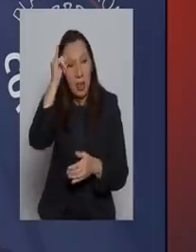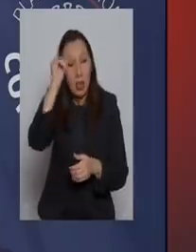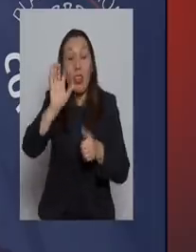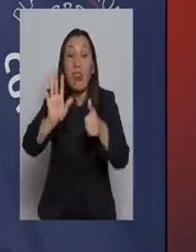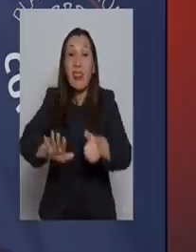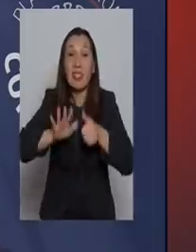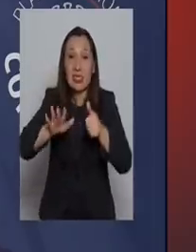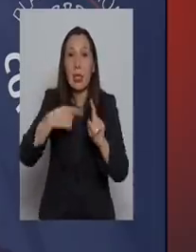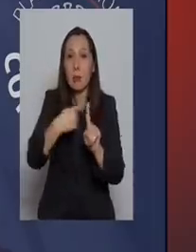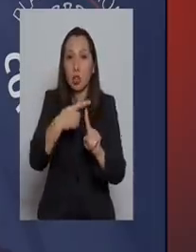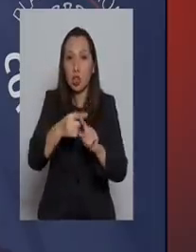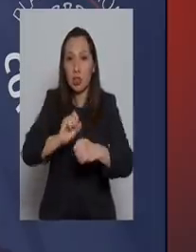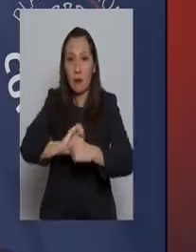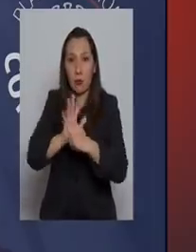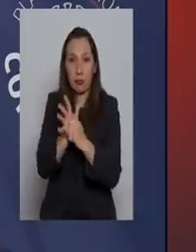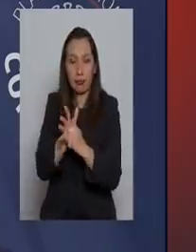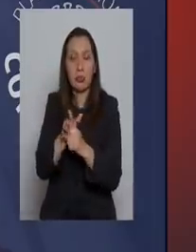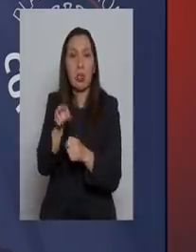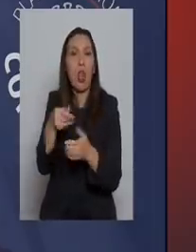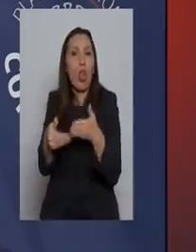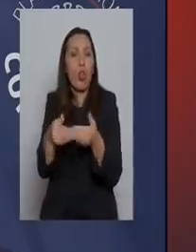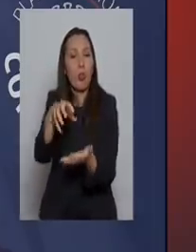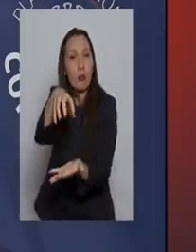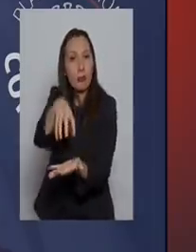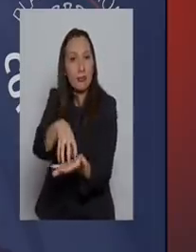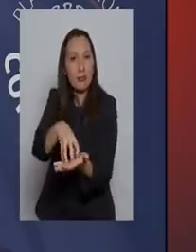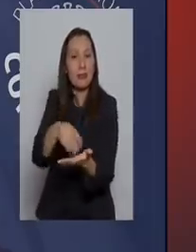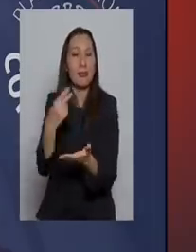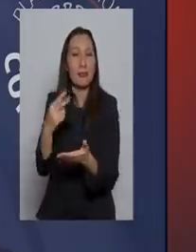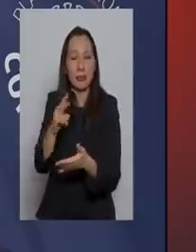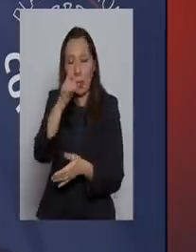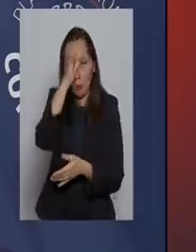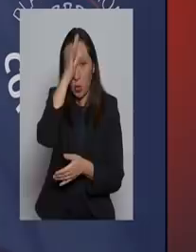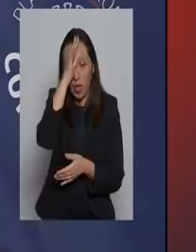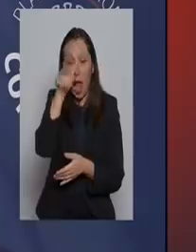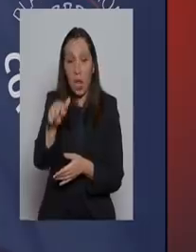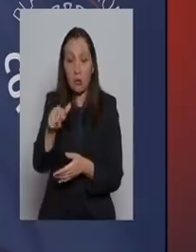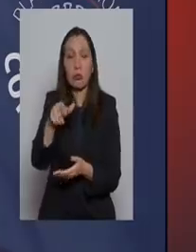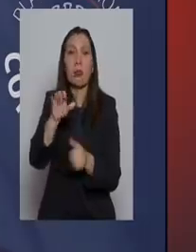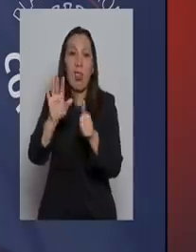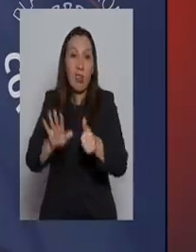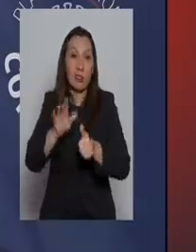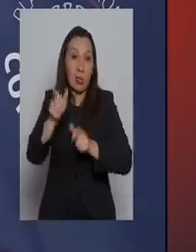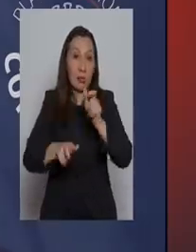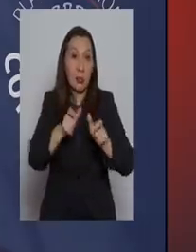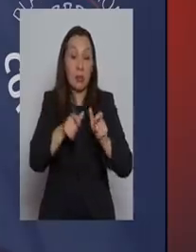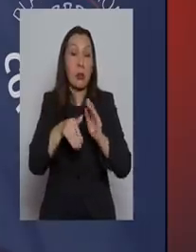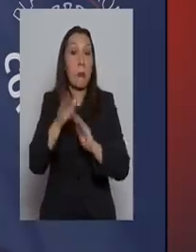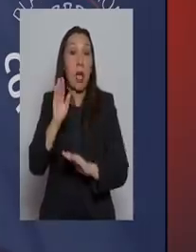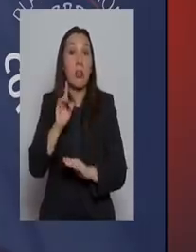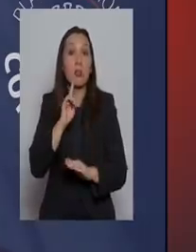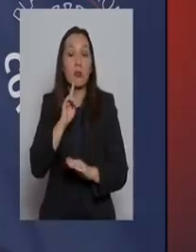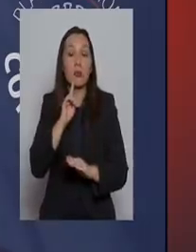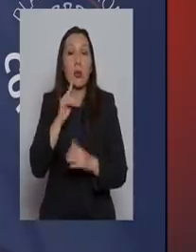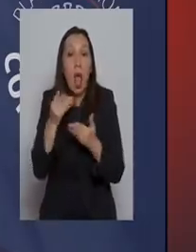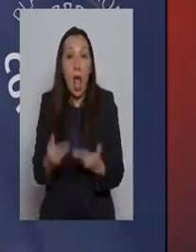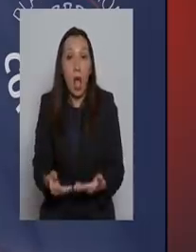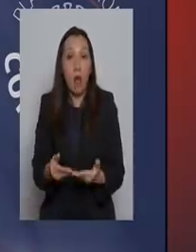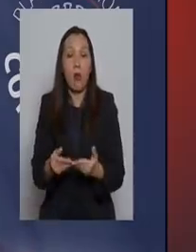16 internos positivos para coronavirus en el recinto penitenciario de Puente Alto. La mayoría de ellos está